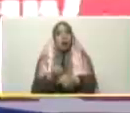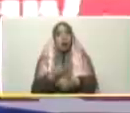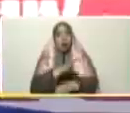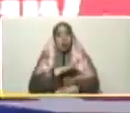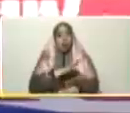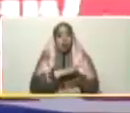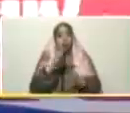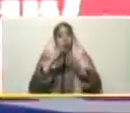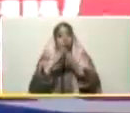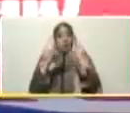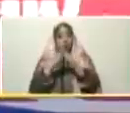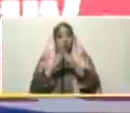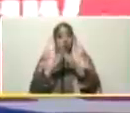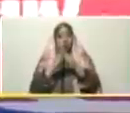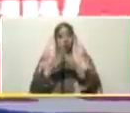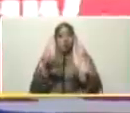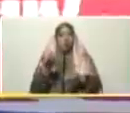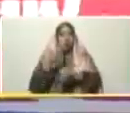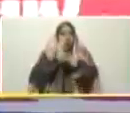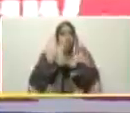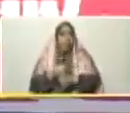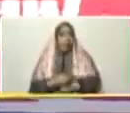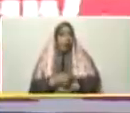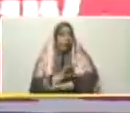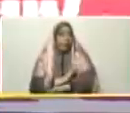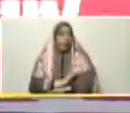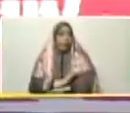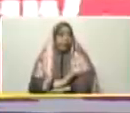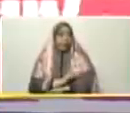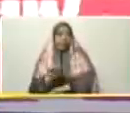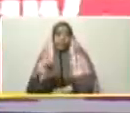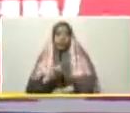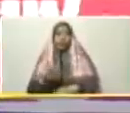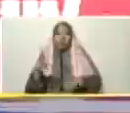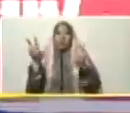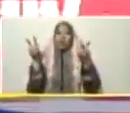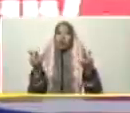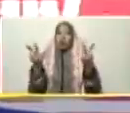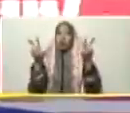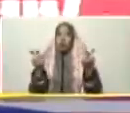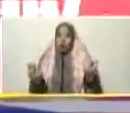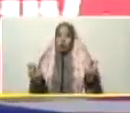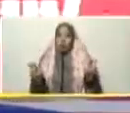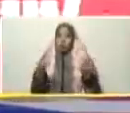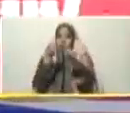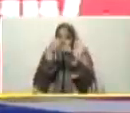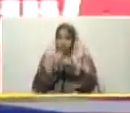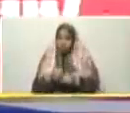no se quedó de brazos cruzados es parte de la nueva época